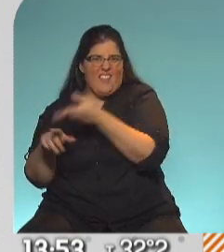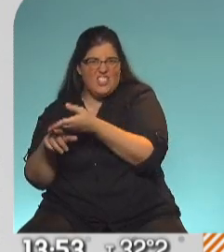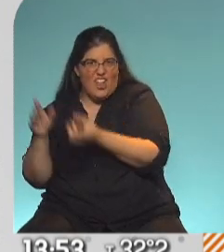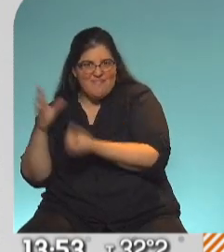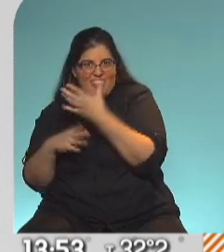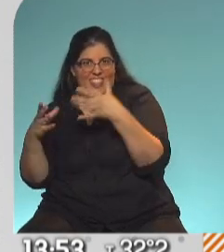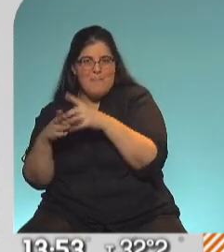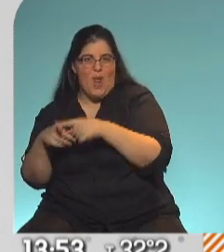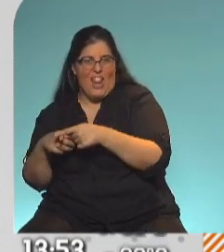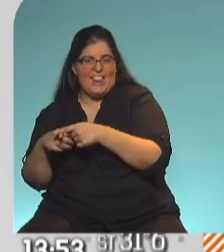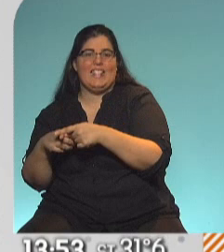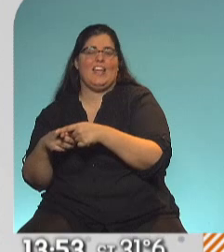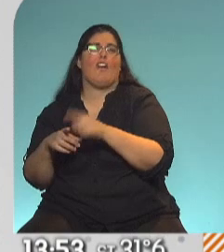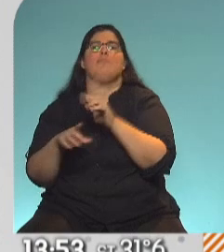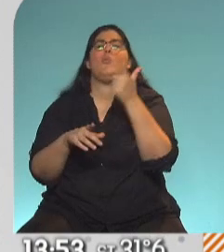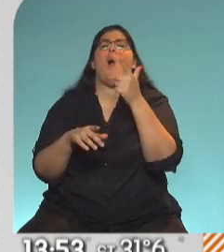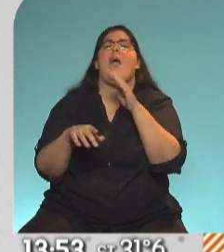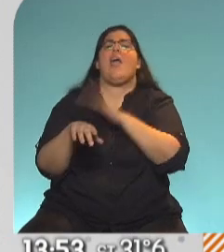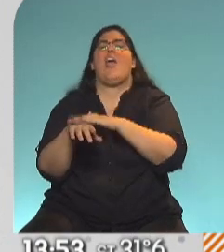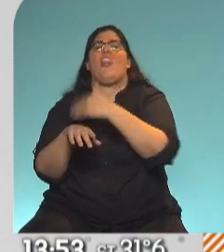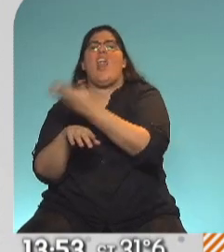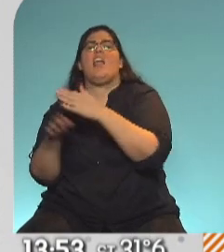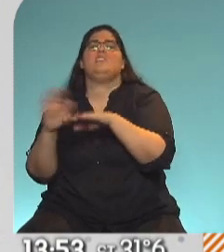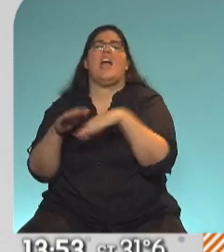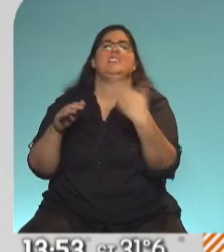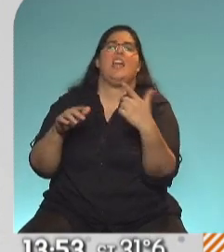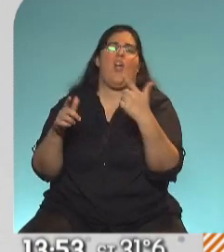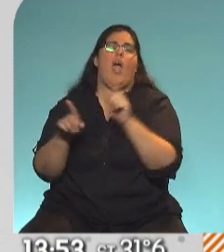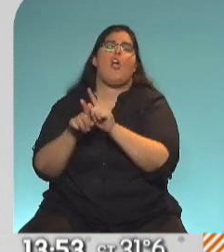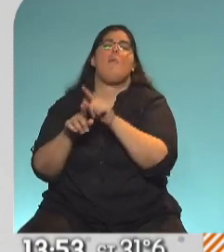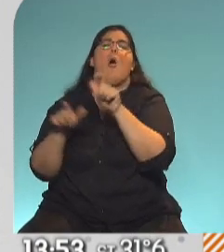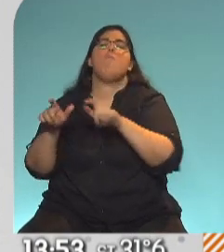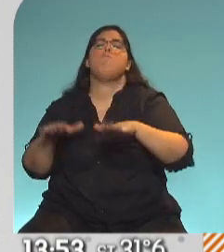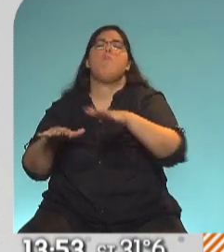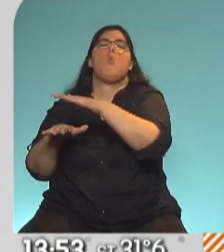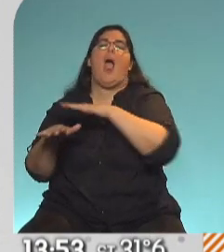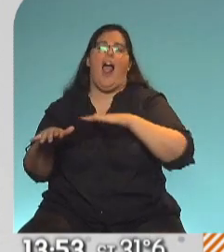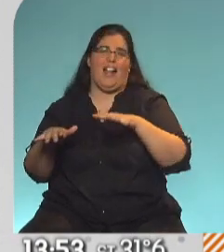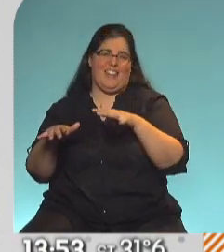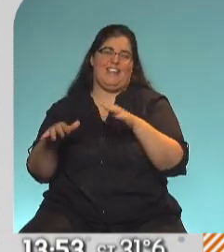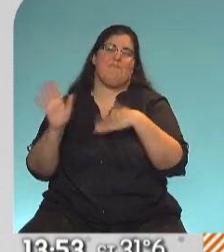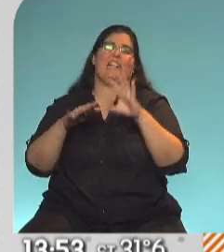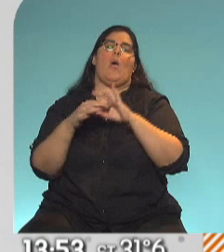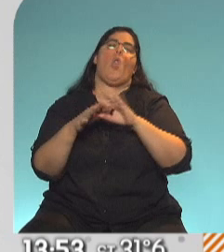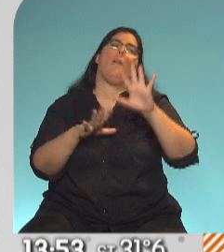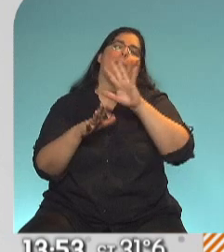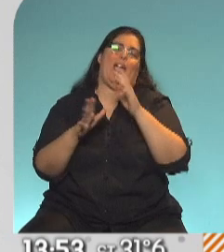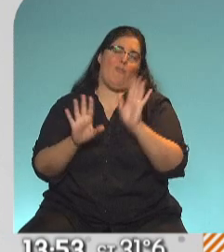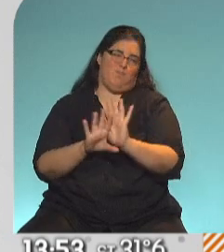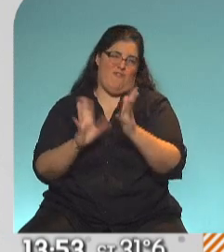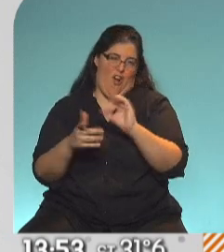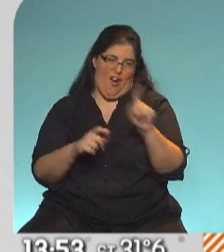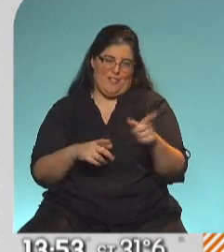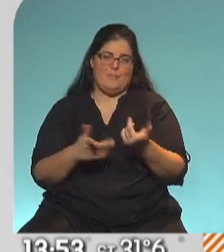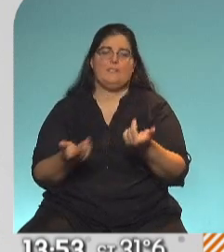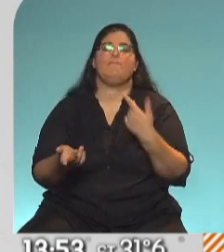puede ubicar claramente, no hay izquierda y derecha ahí, sino es justamente de corte más medio populista en términos europeos, ¿no? Efectivamente, y habían firmado